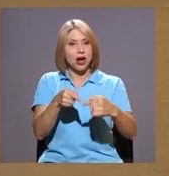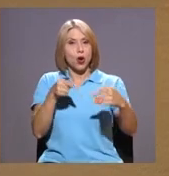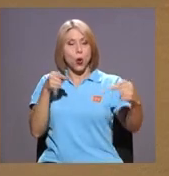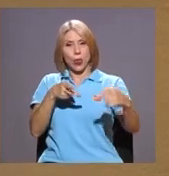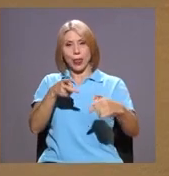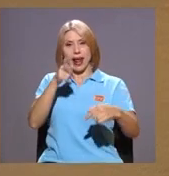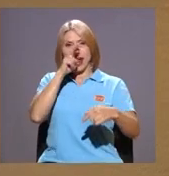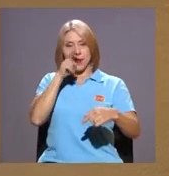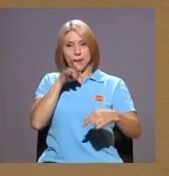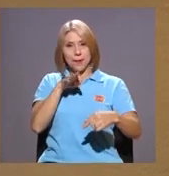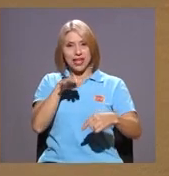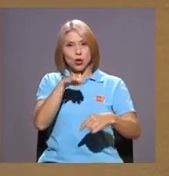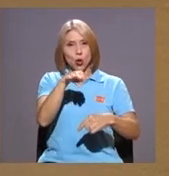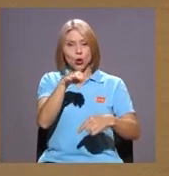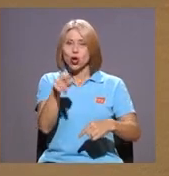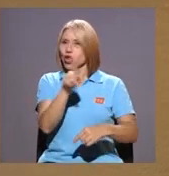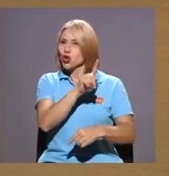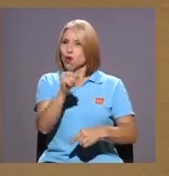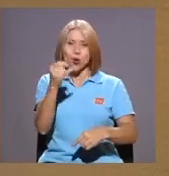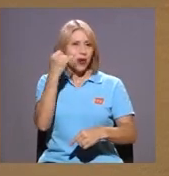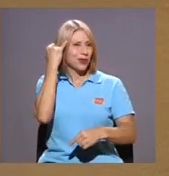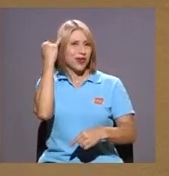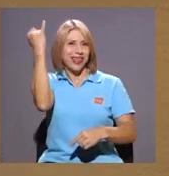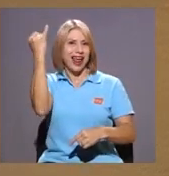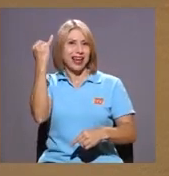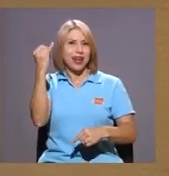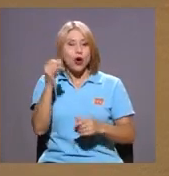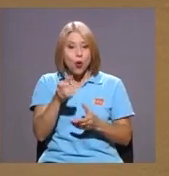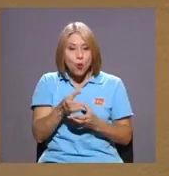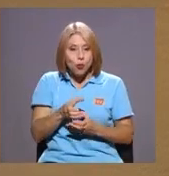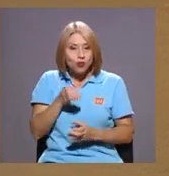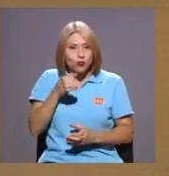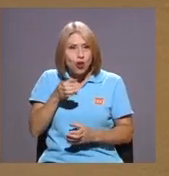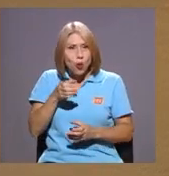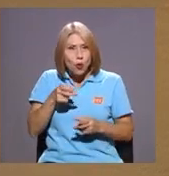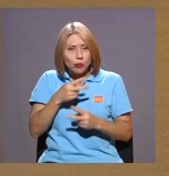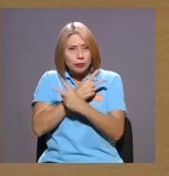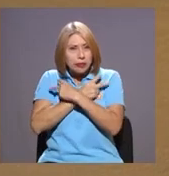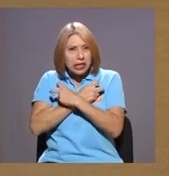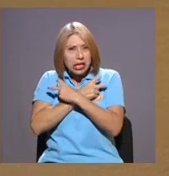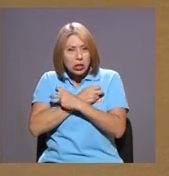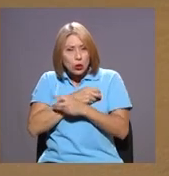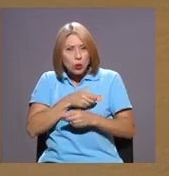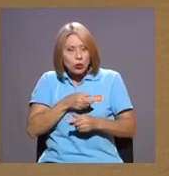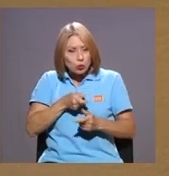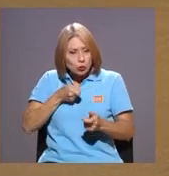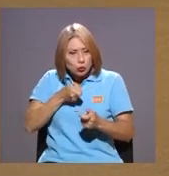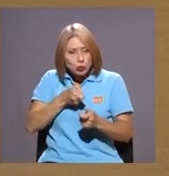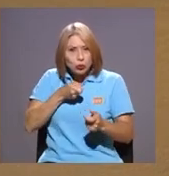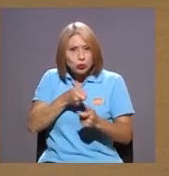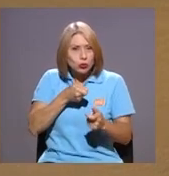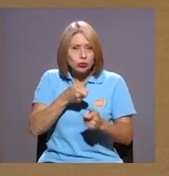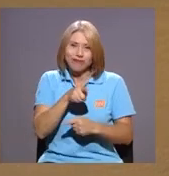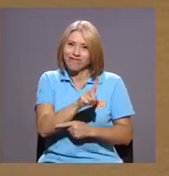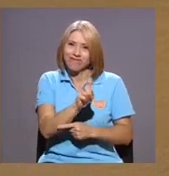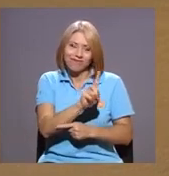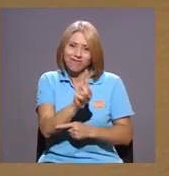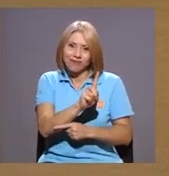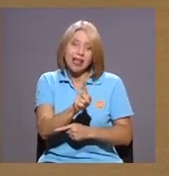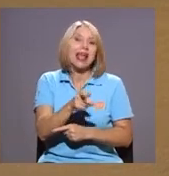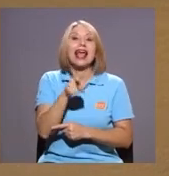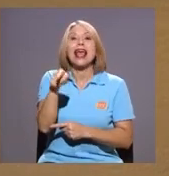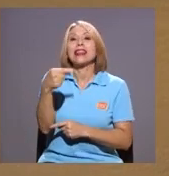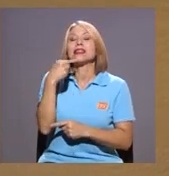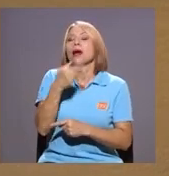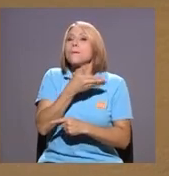vector no era lo ideal, y más bien hablaba, me parece que no con nada de entusiasmo, y que prevención